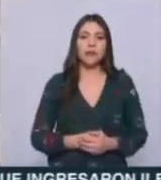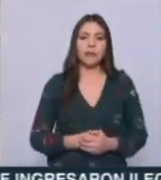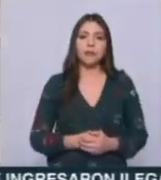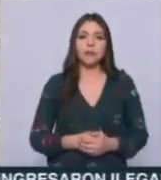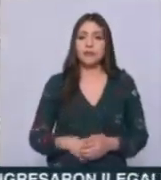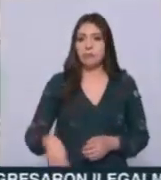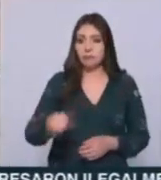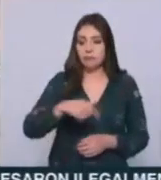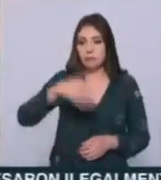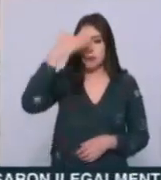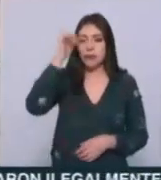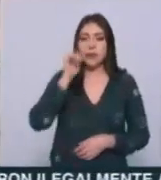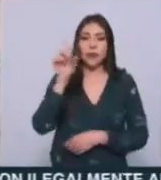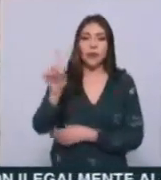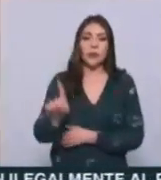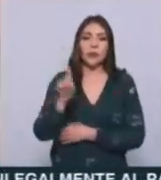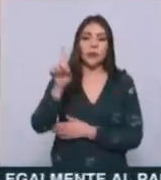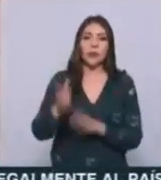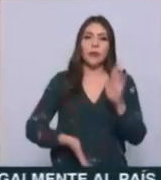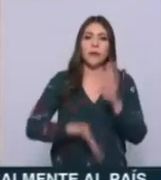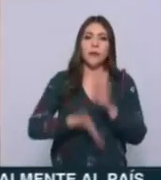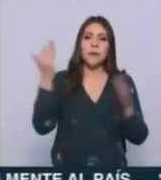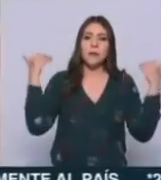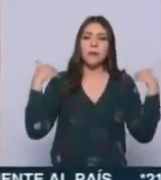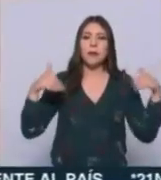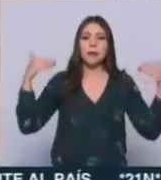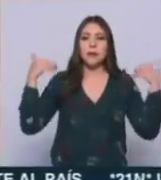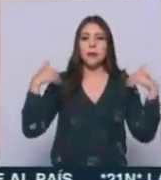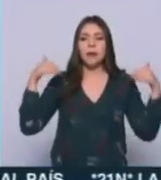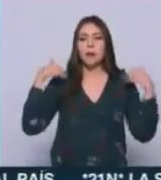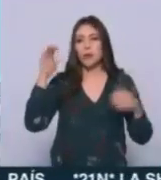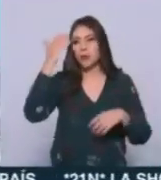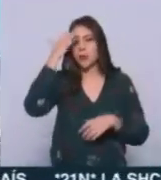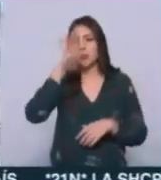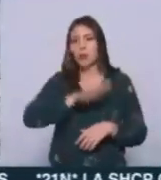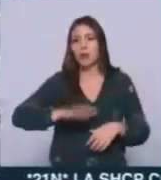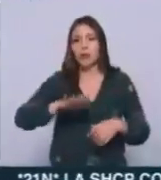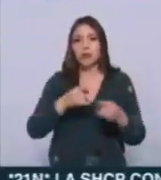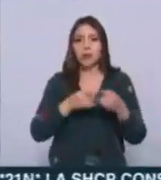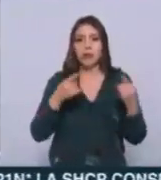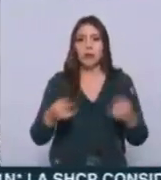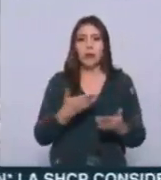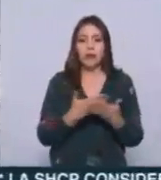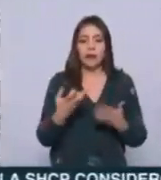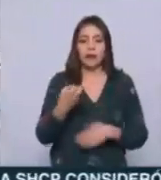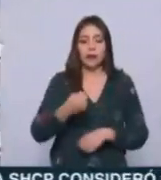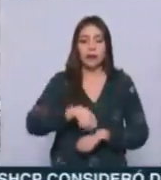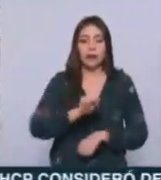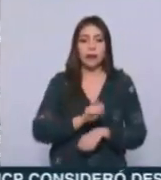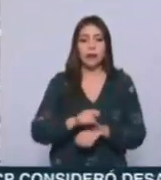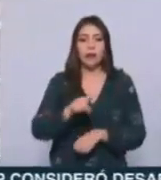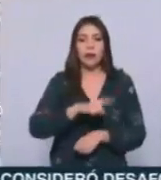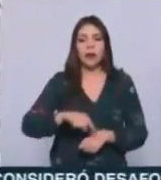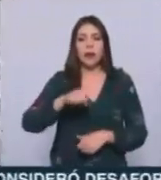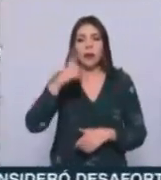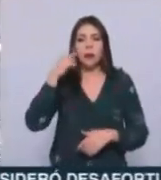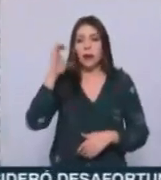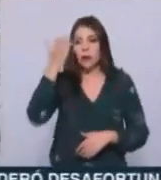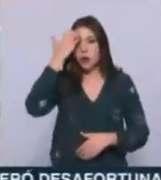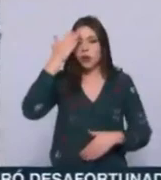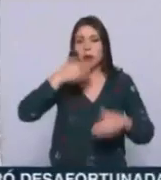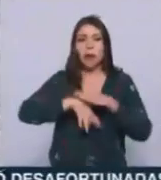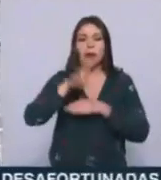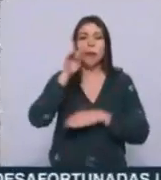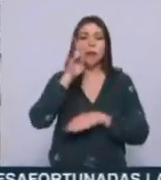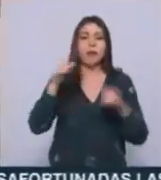Recuerde que los domingos son de paseos históricos. Esta semana se llevará a cabo el recorrido Oro y Plata en un joyel, en el que visitarán la